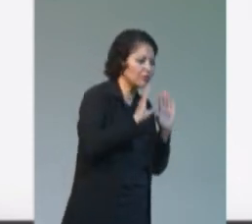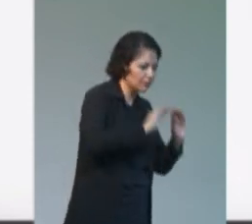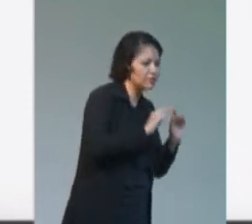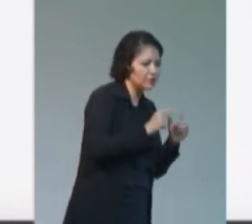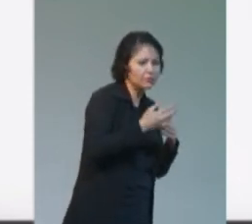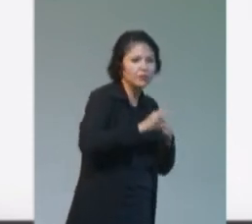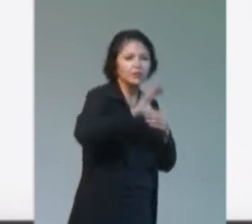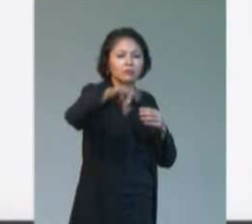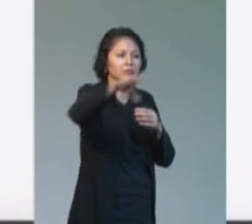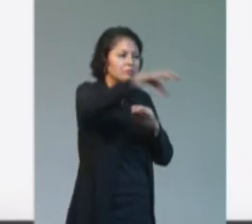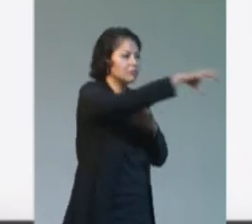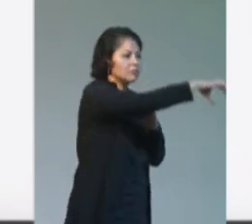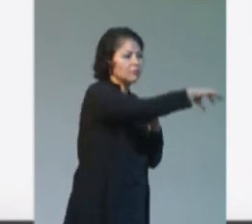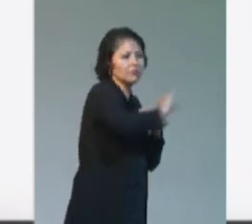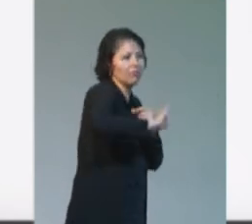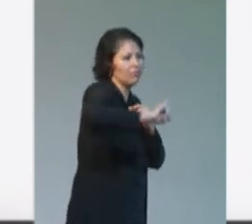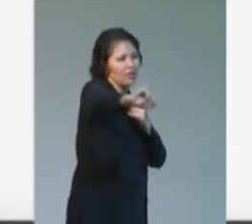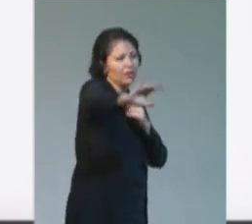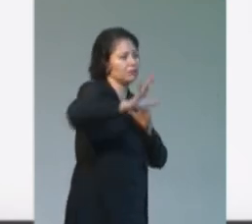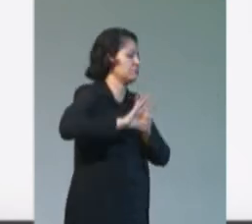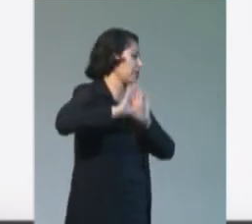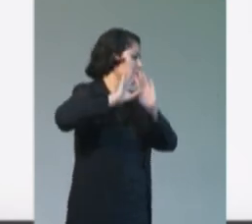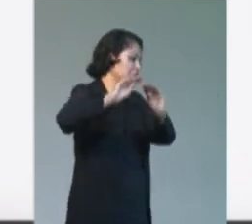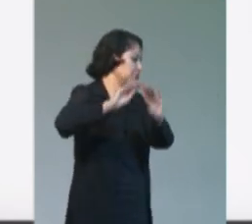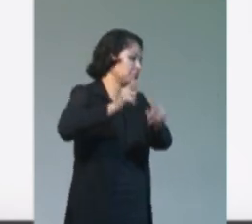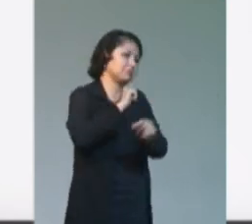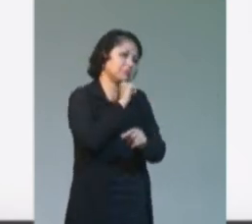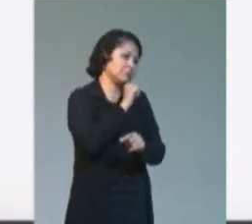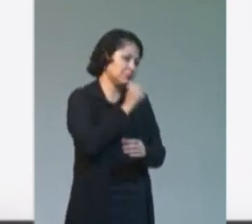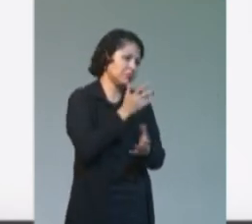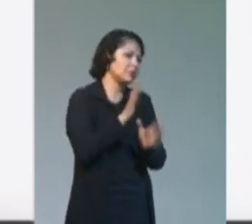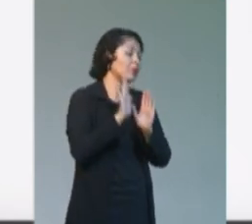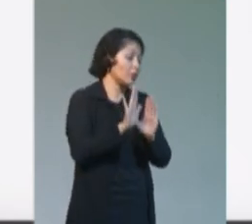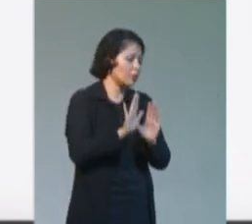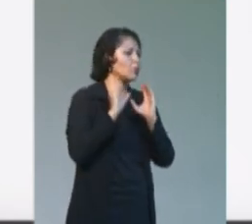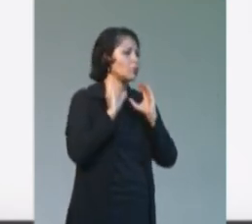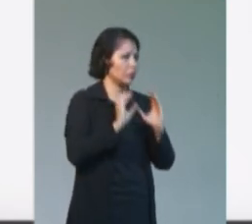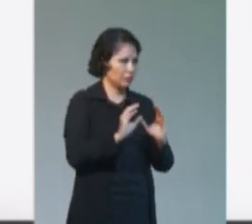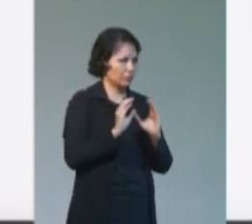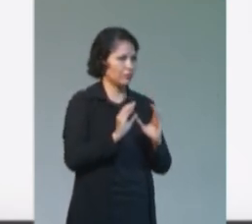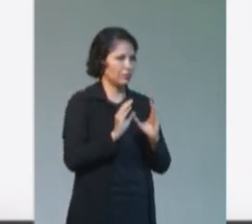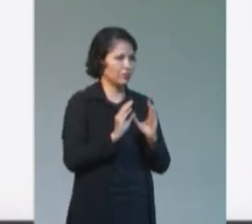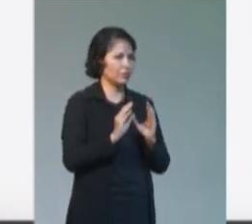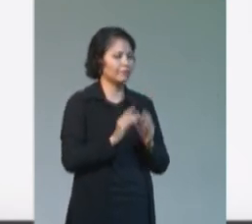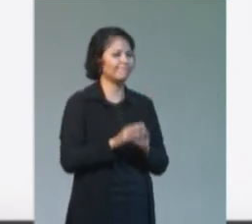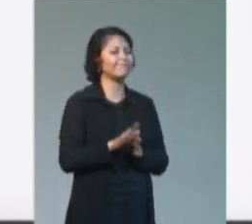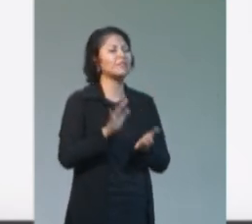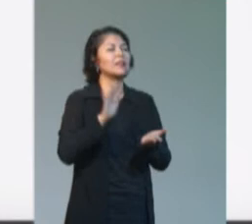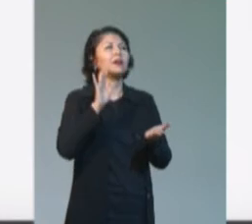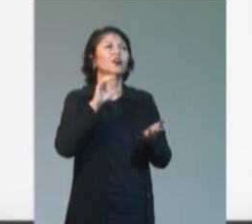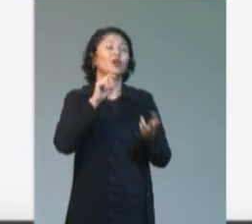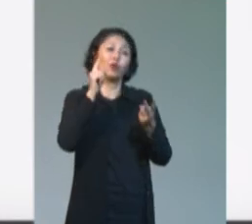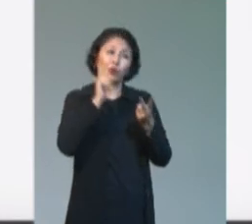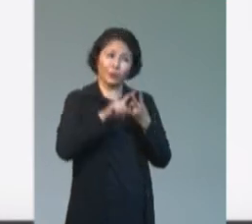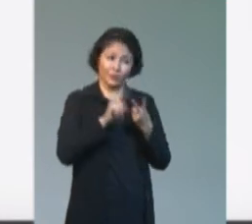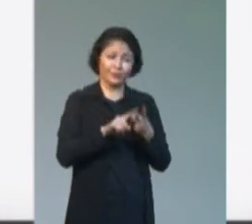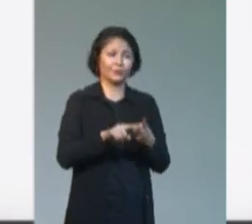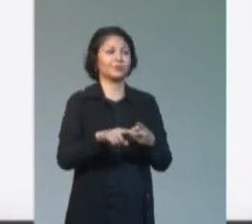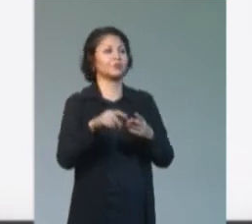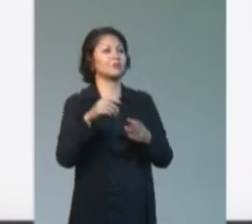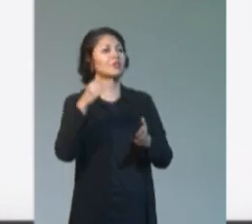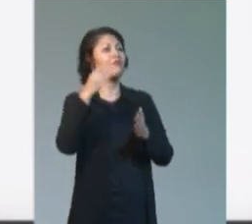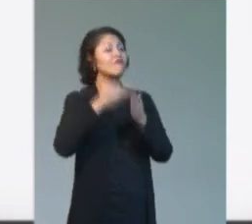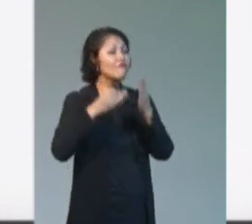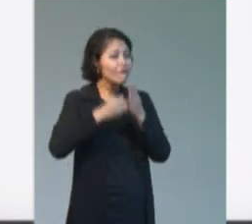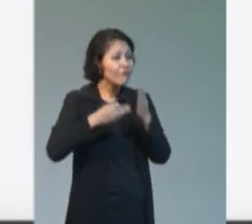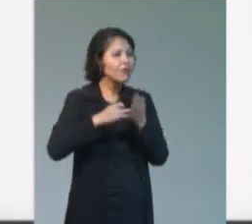reflexionar también es necesario superar la falta de apoyo institucional muchas veces las universidades